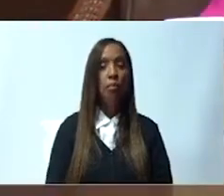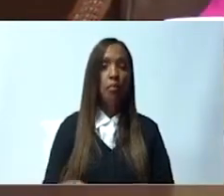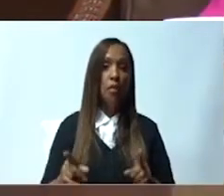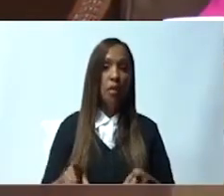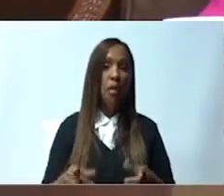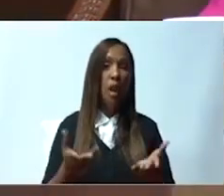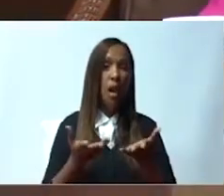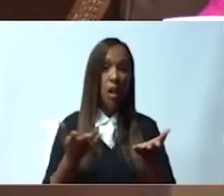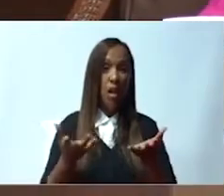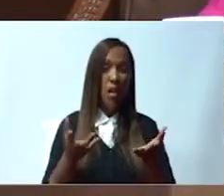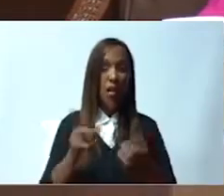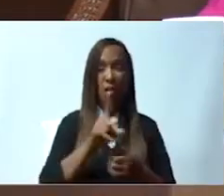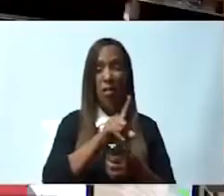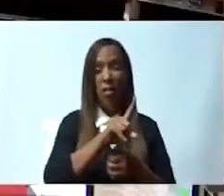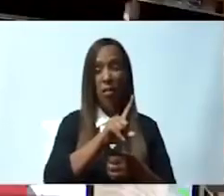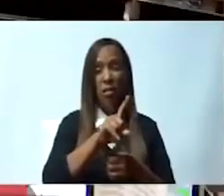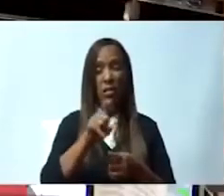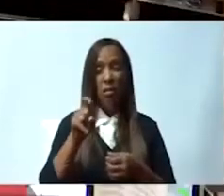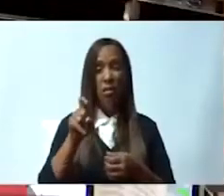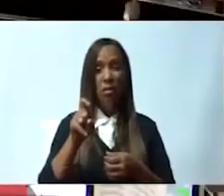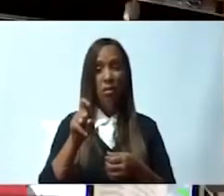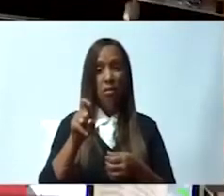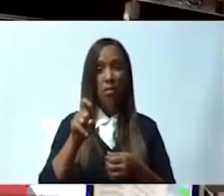de diputados.